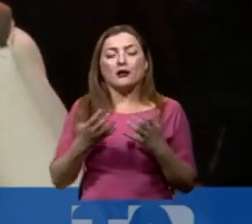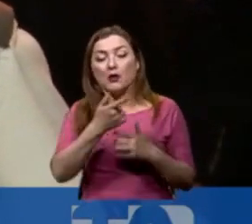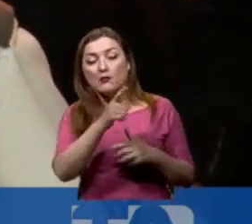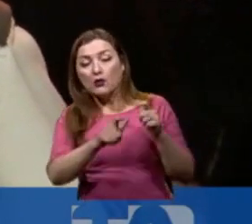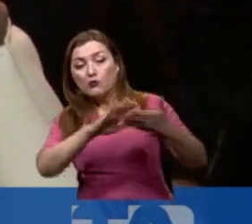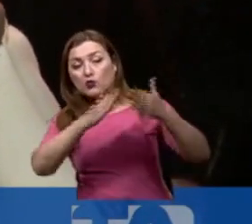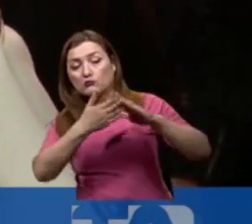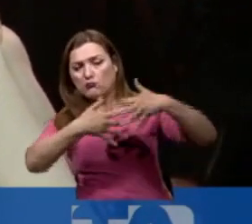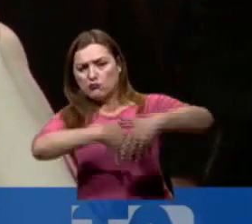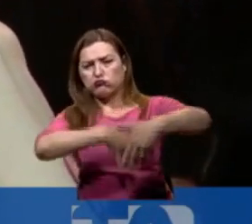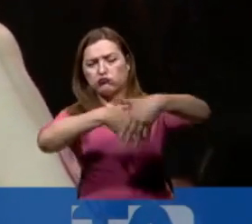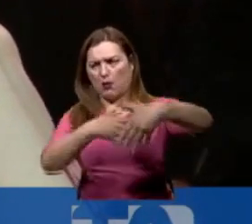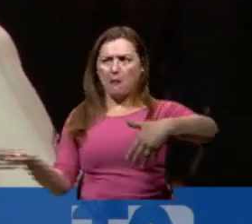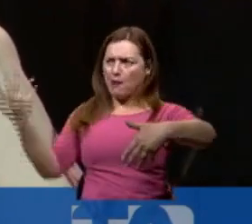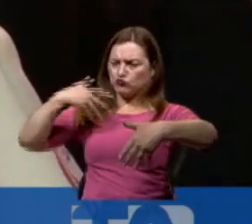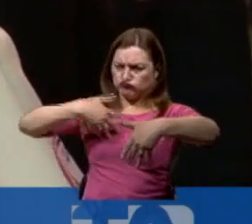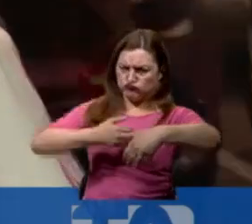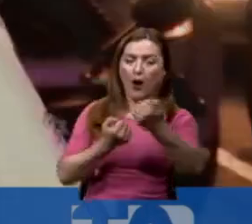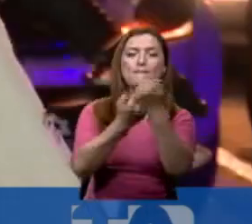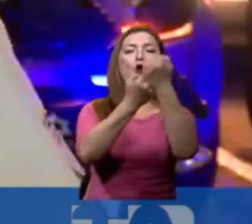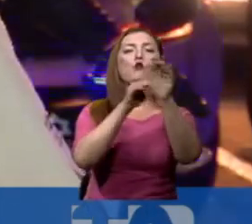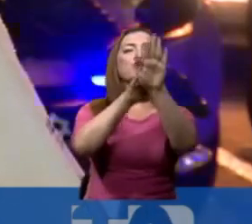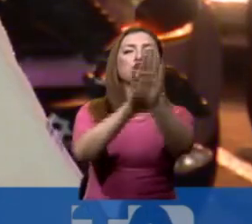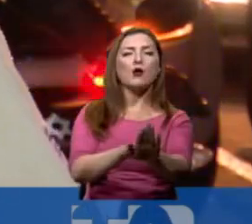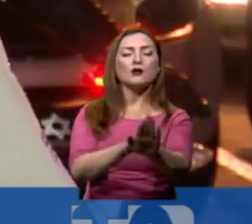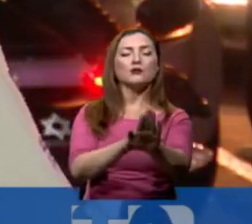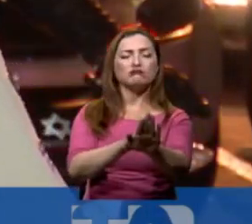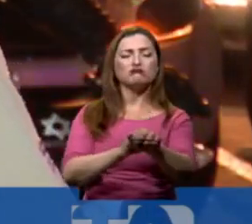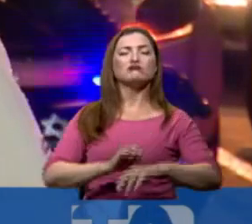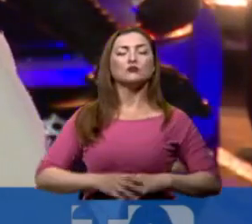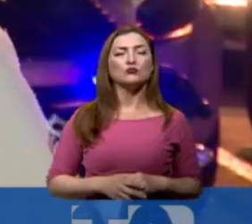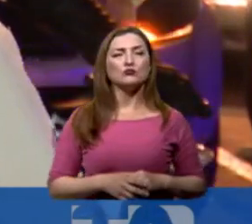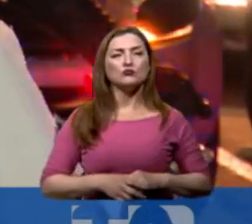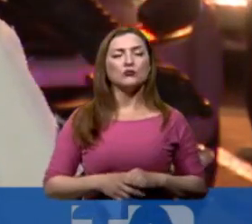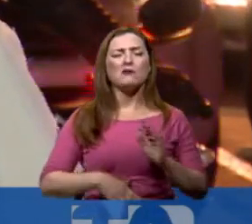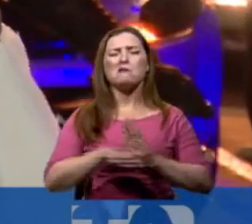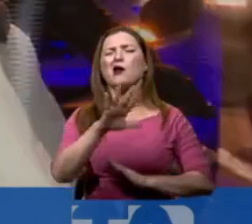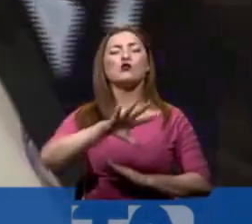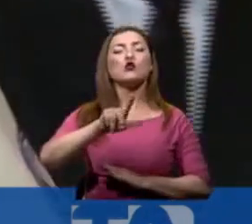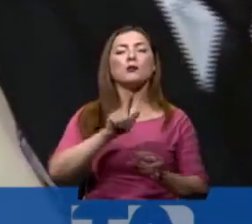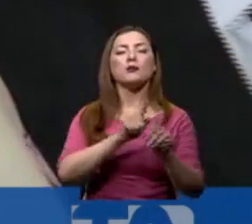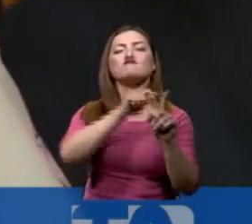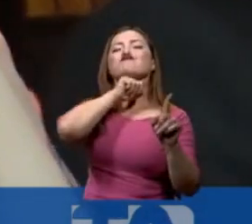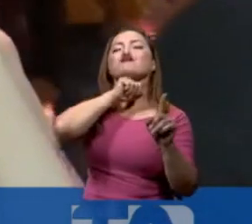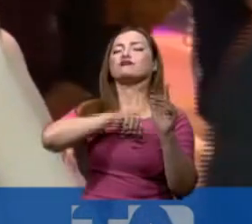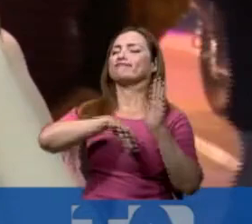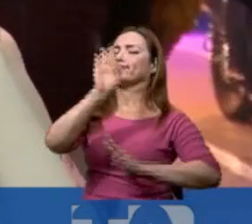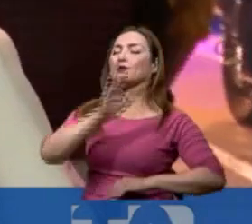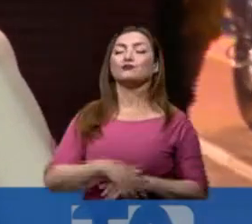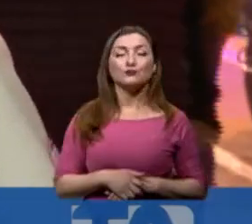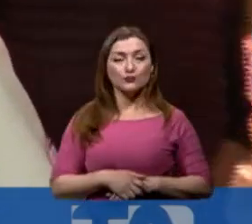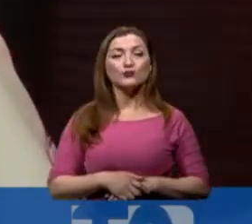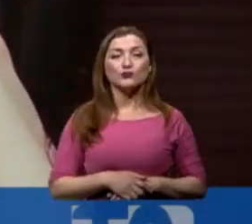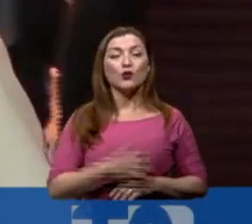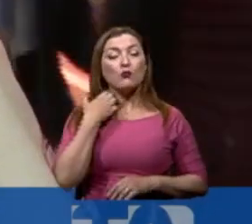respaldo que existe de la comunidad a la Policía Nacional. El delito que más se da es el robo a personas. Tenemos un